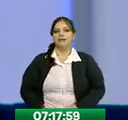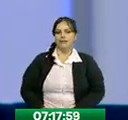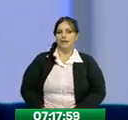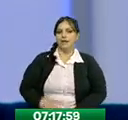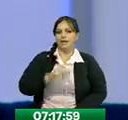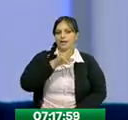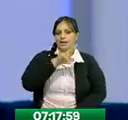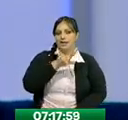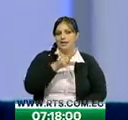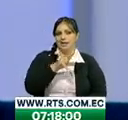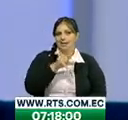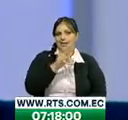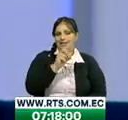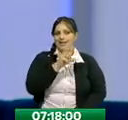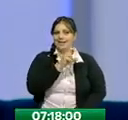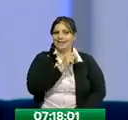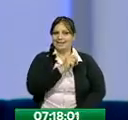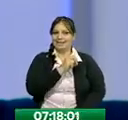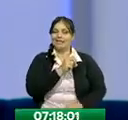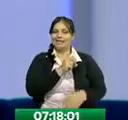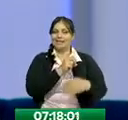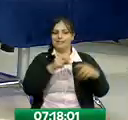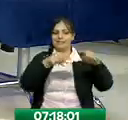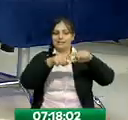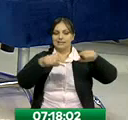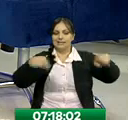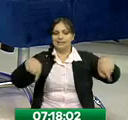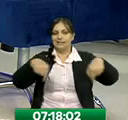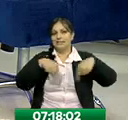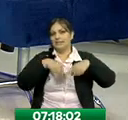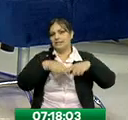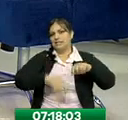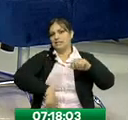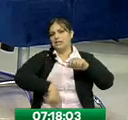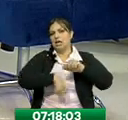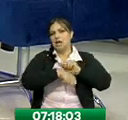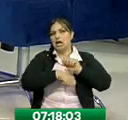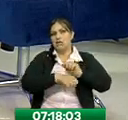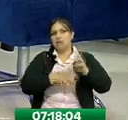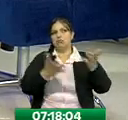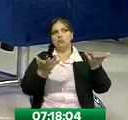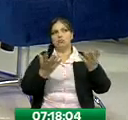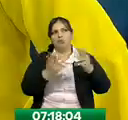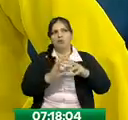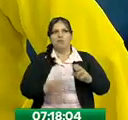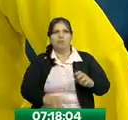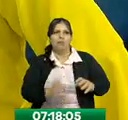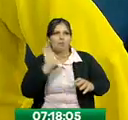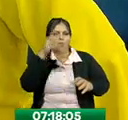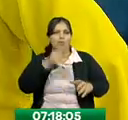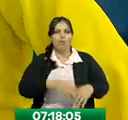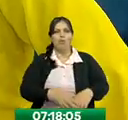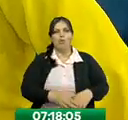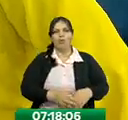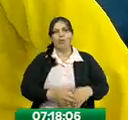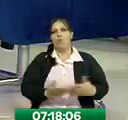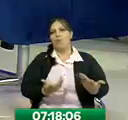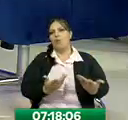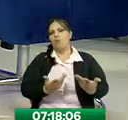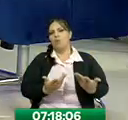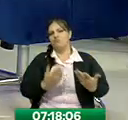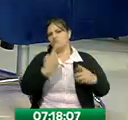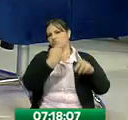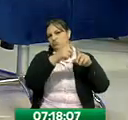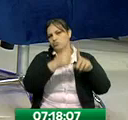son de fútbol, de césped sintético. ¿Cuánto arrancaría? ¿Qué es lo que se ha avanzado? ¿Cómo proyectan ejecutarlo? Bueno,